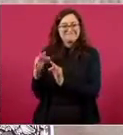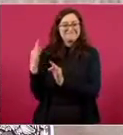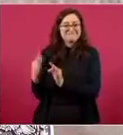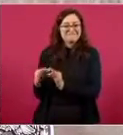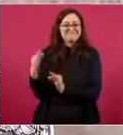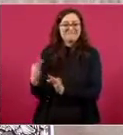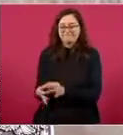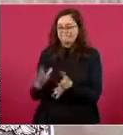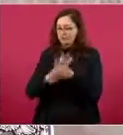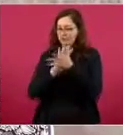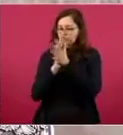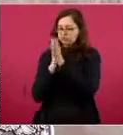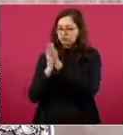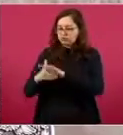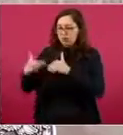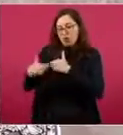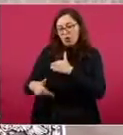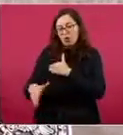Yo todo esto